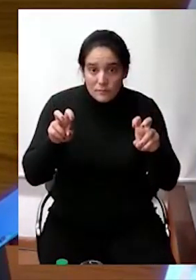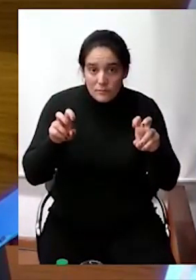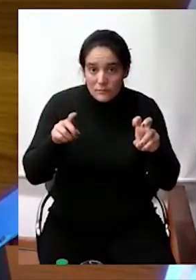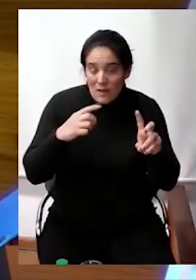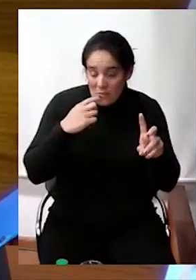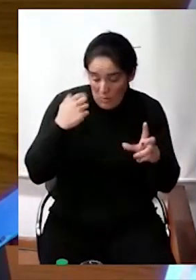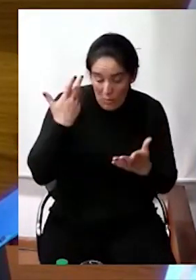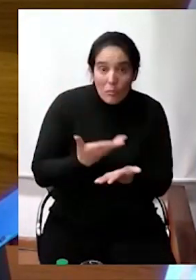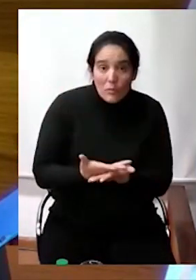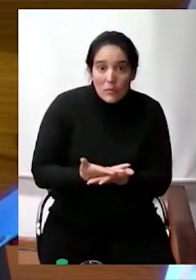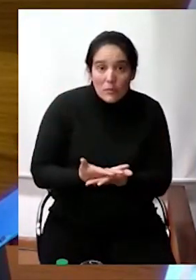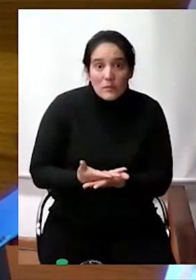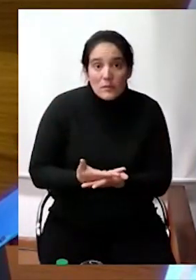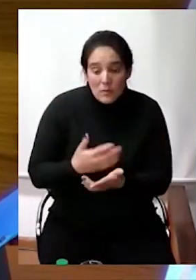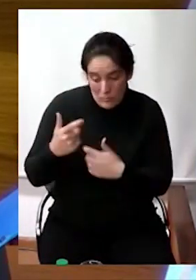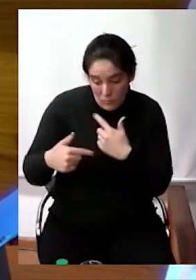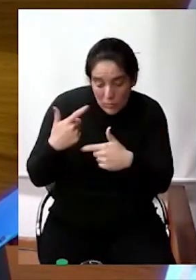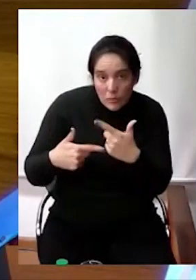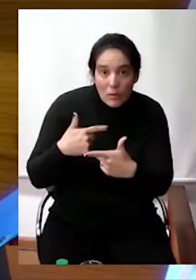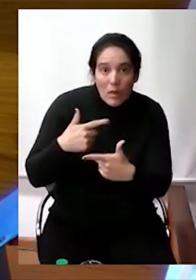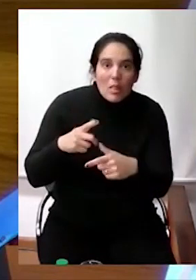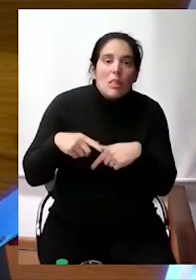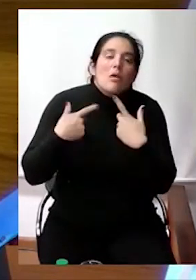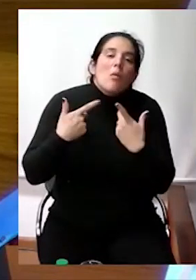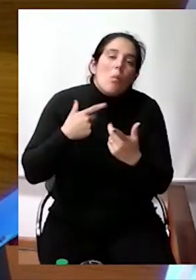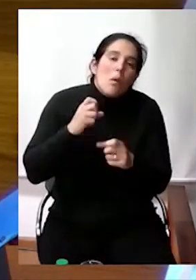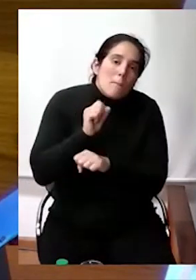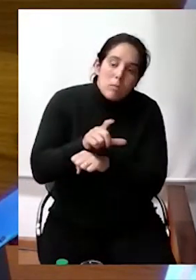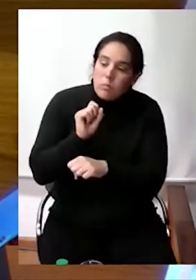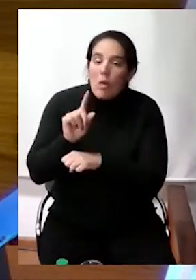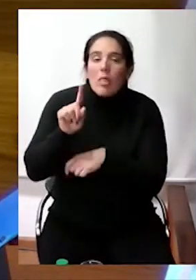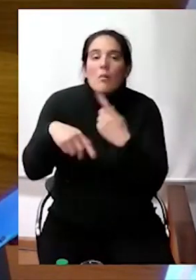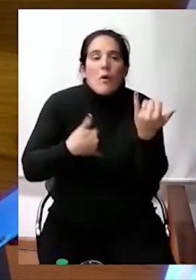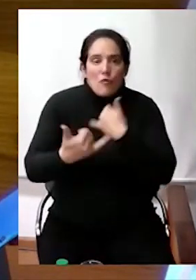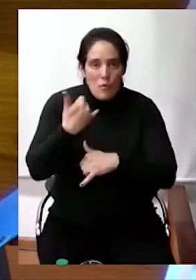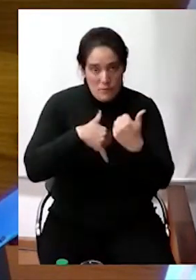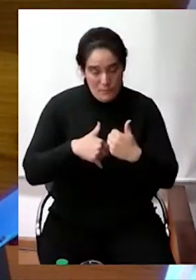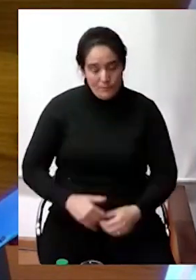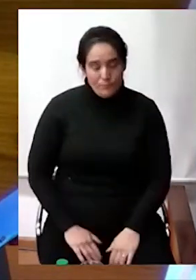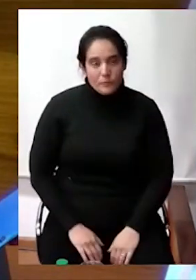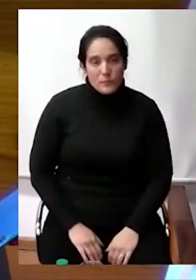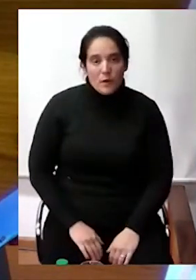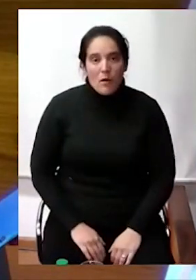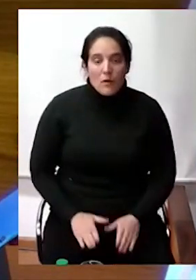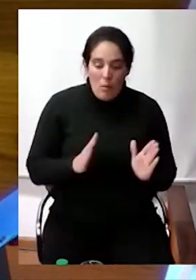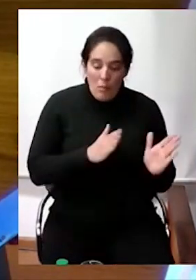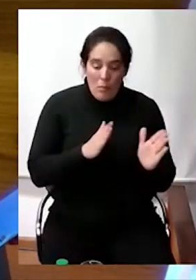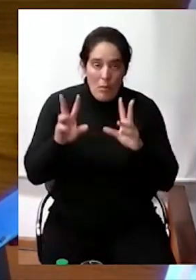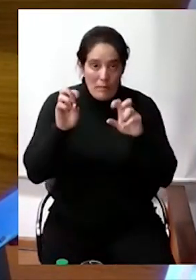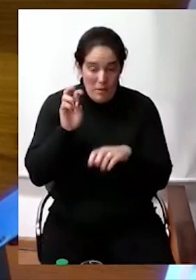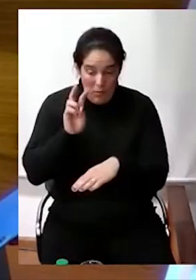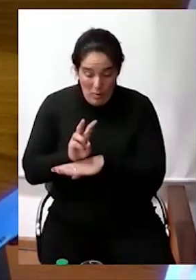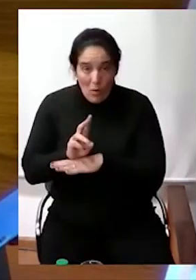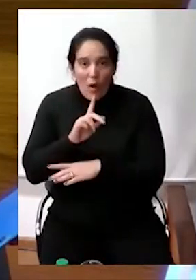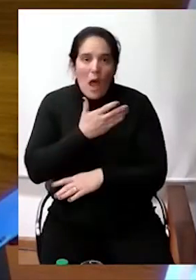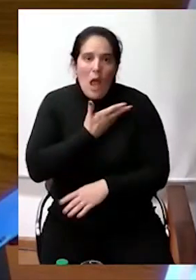100s oficios que fueron trajeron después la información con respecto al tema de la policía territorial es específico o sea el